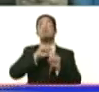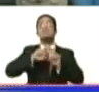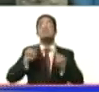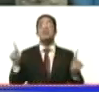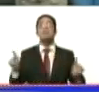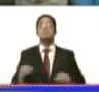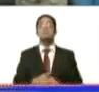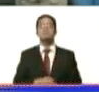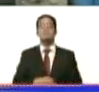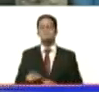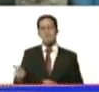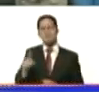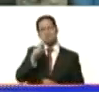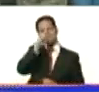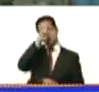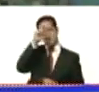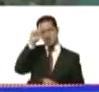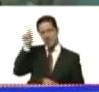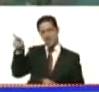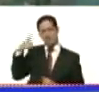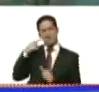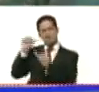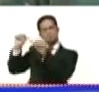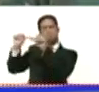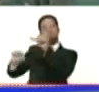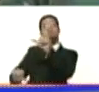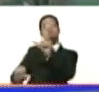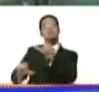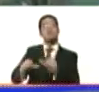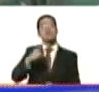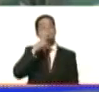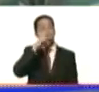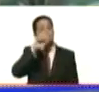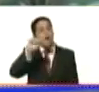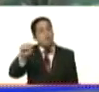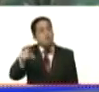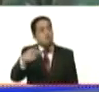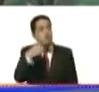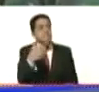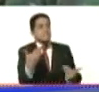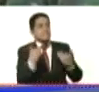Decía Diosdado que a Maduro le ha tocado duro.